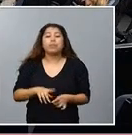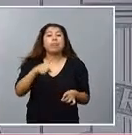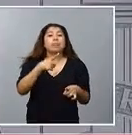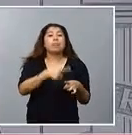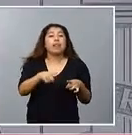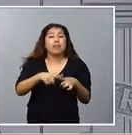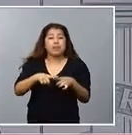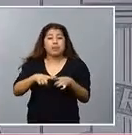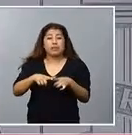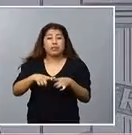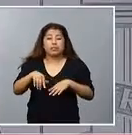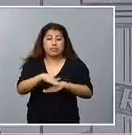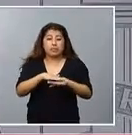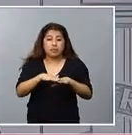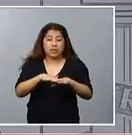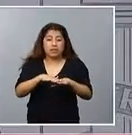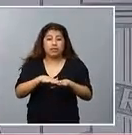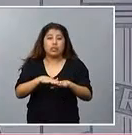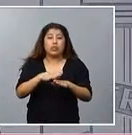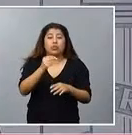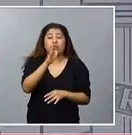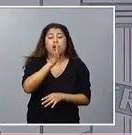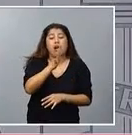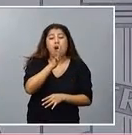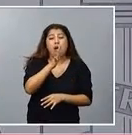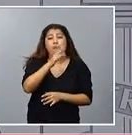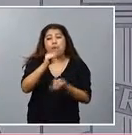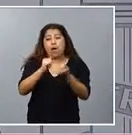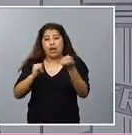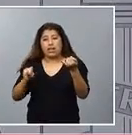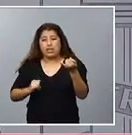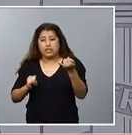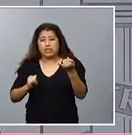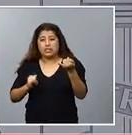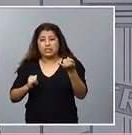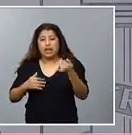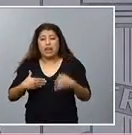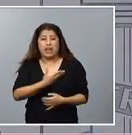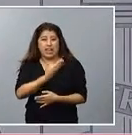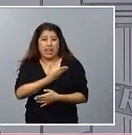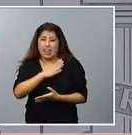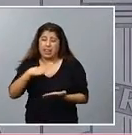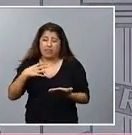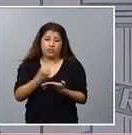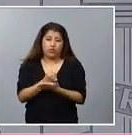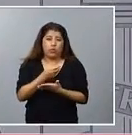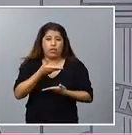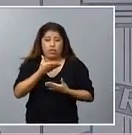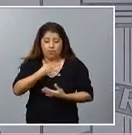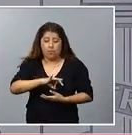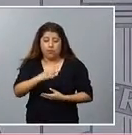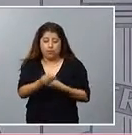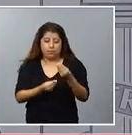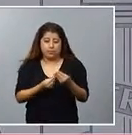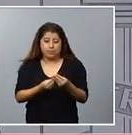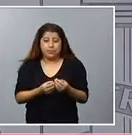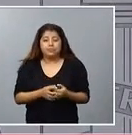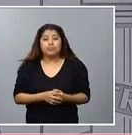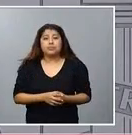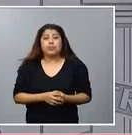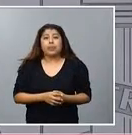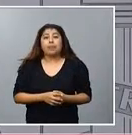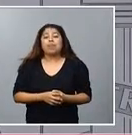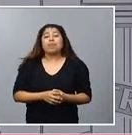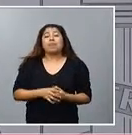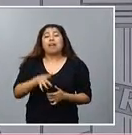especialmente el agua, la electricidad, en toda Gaza. Debemos también detener la escalada de violencia en la